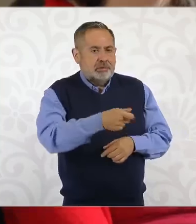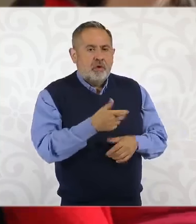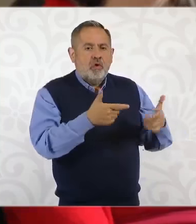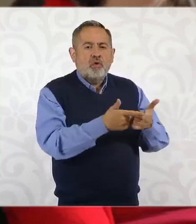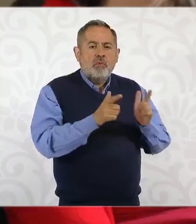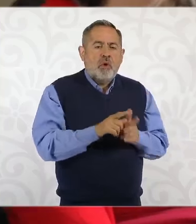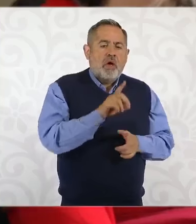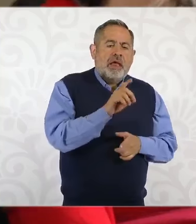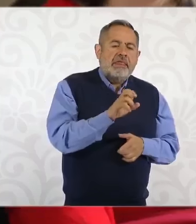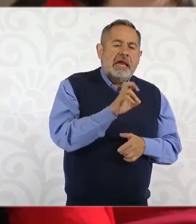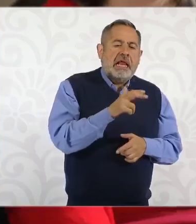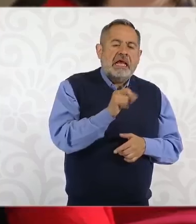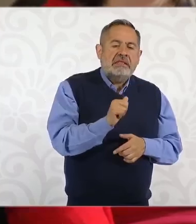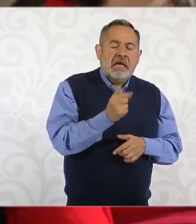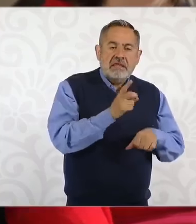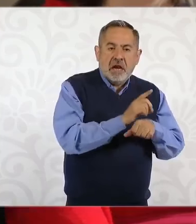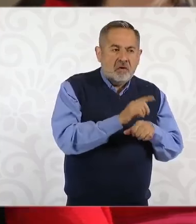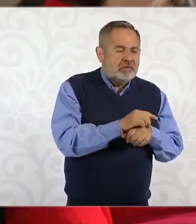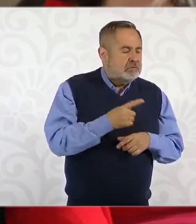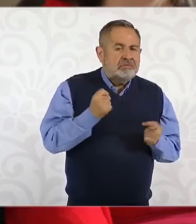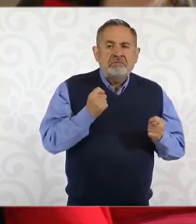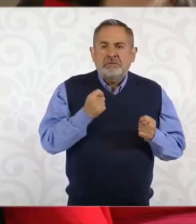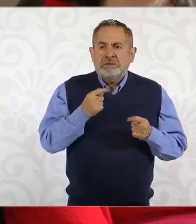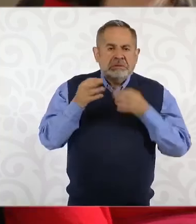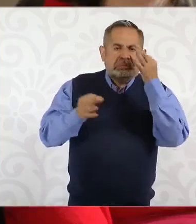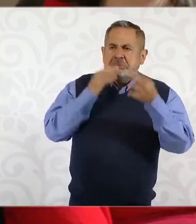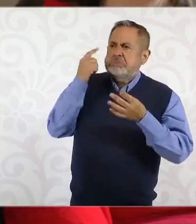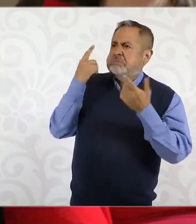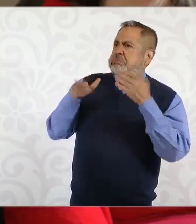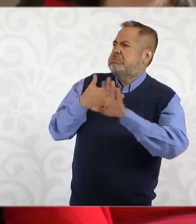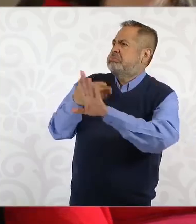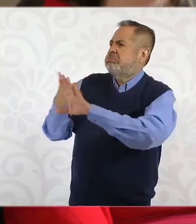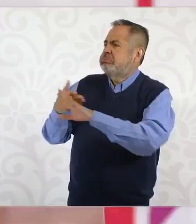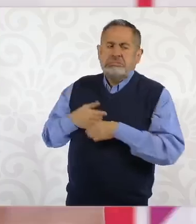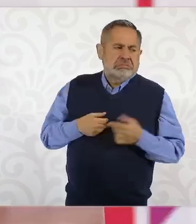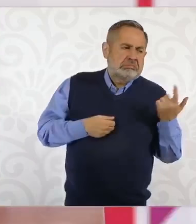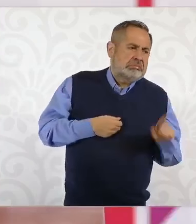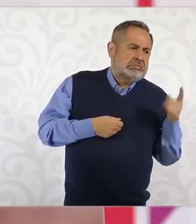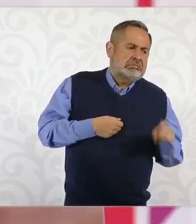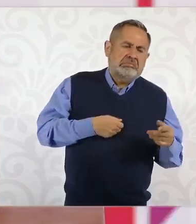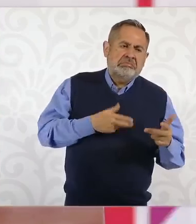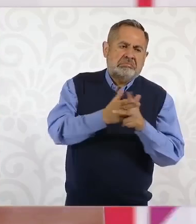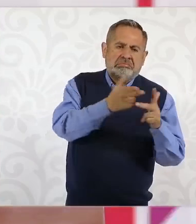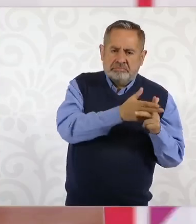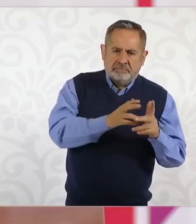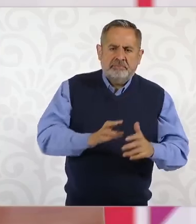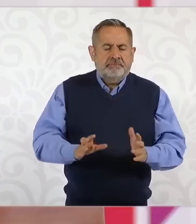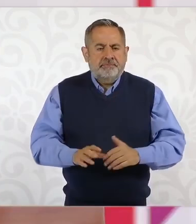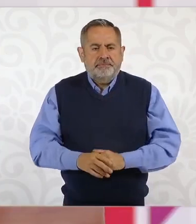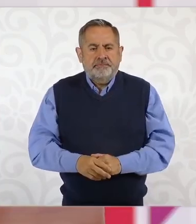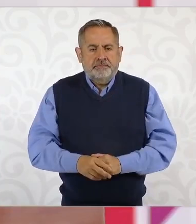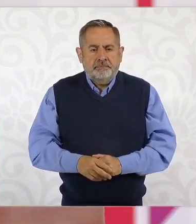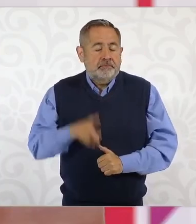te ataca en redes, sino que también manda a matar gente. ¿Hay cabida para eso en México, Presidenta? Bueno, vamos a dejarlo en los hechos de hoy,